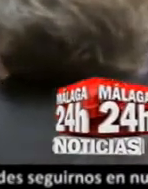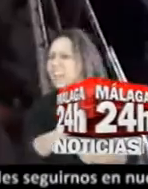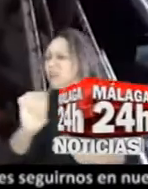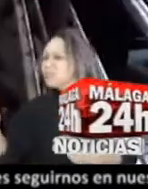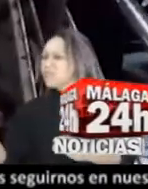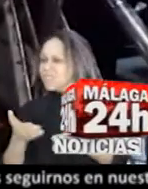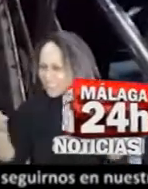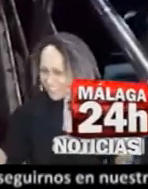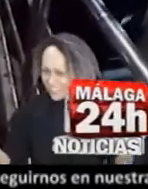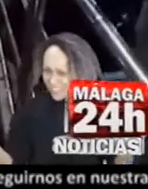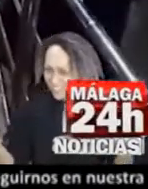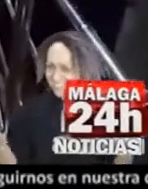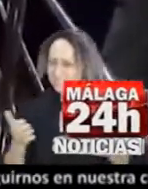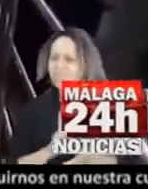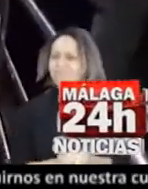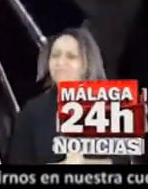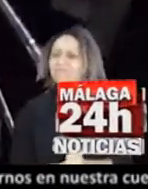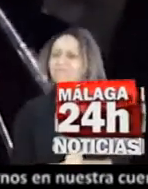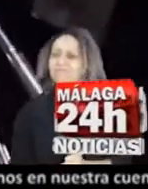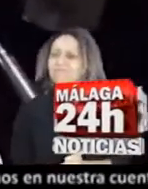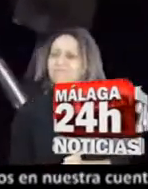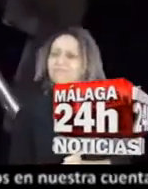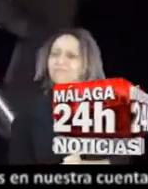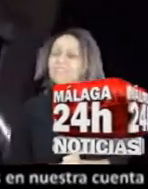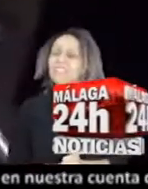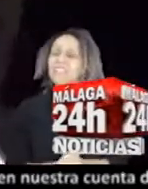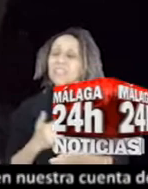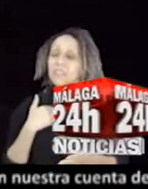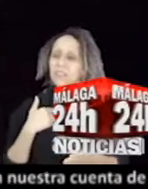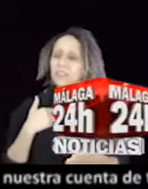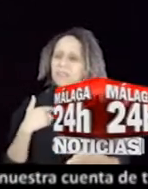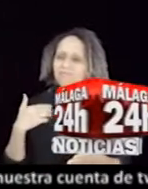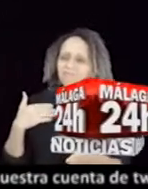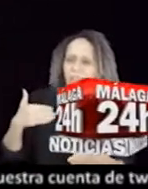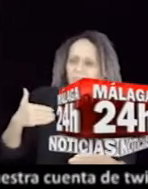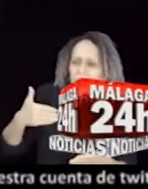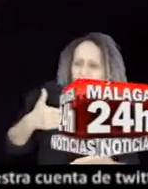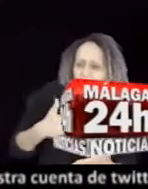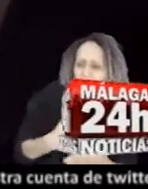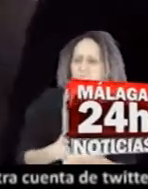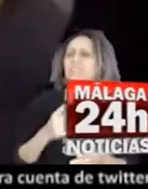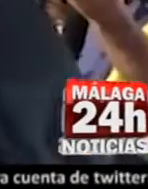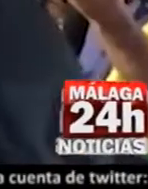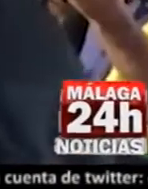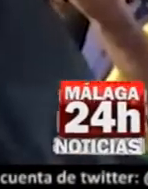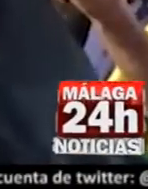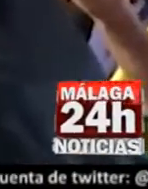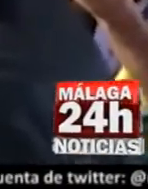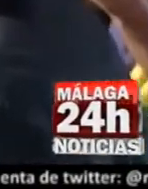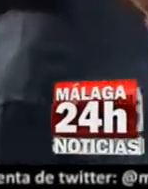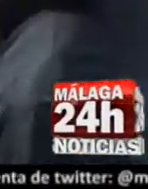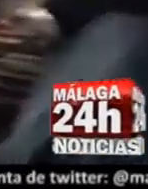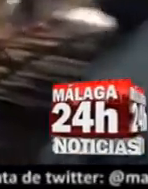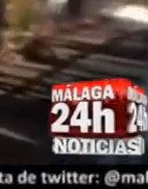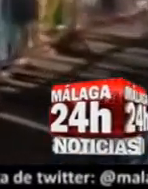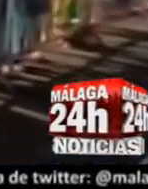en una entrevista otorgada al medio brasileño u o L se ha mostrado positivo respecto a estas conversaciones y confiado en